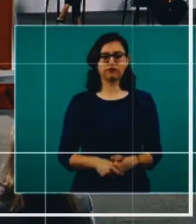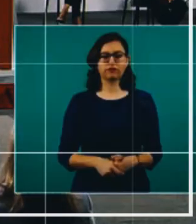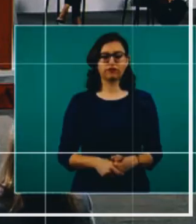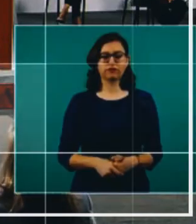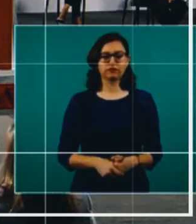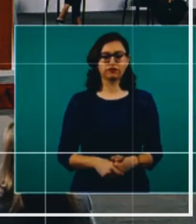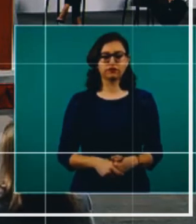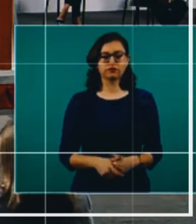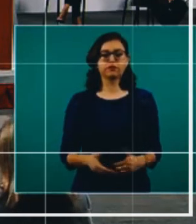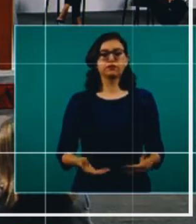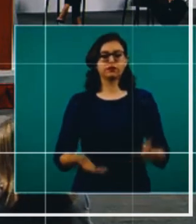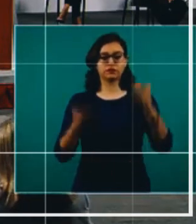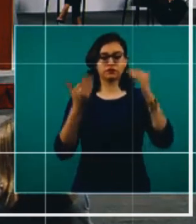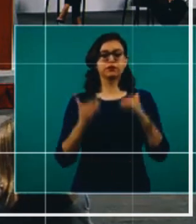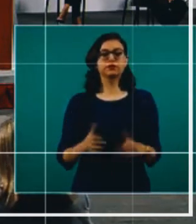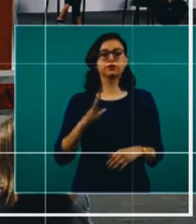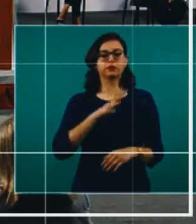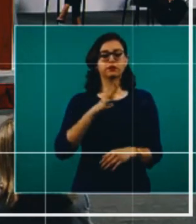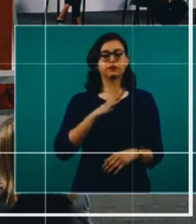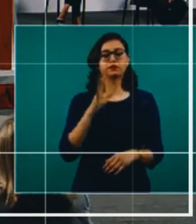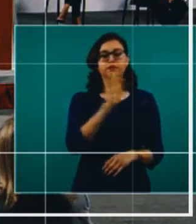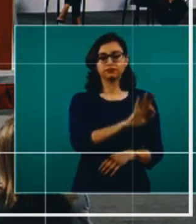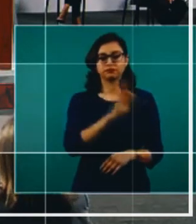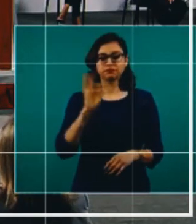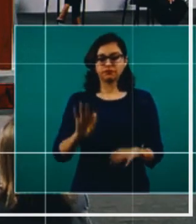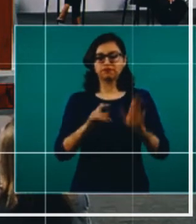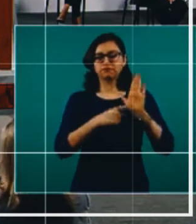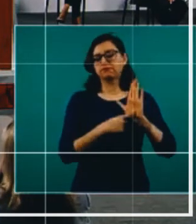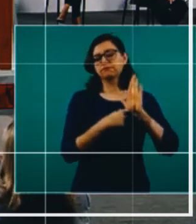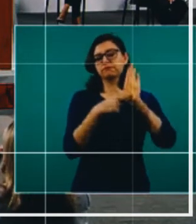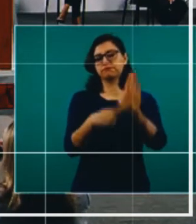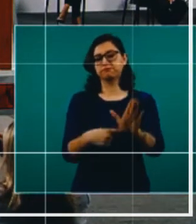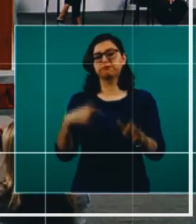el calendario. Tengo el alto honor y el gusto de